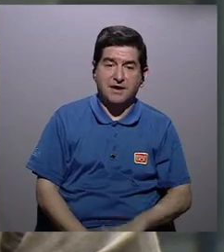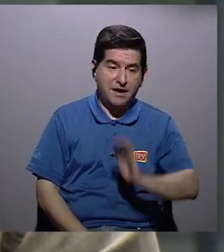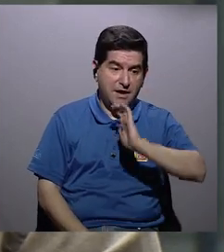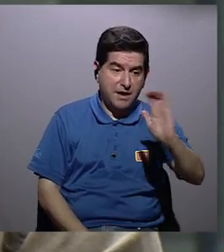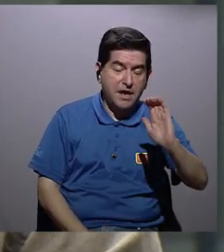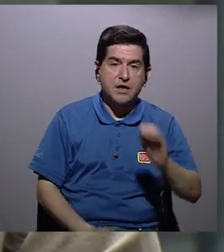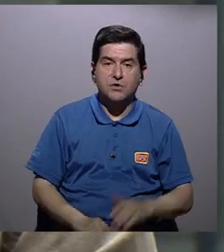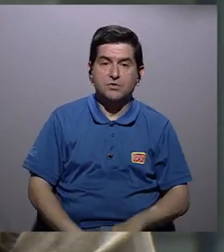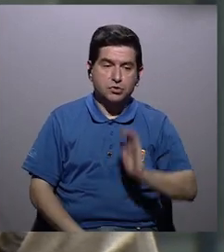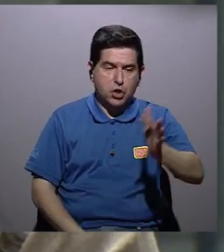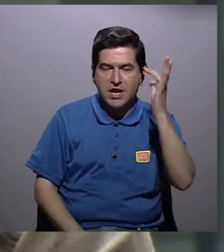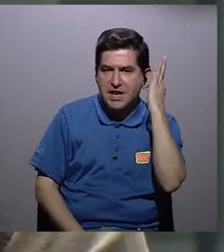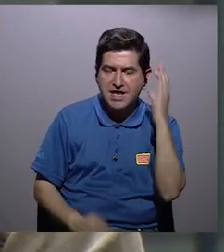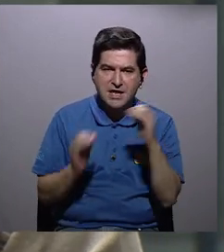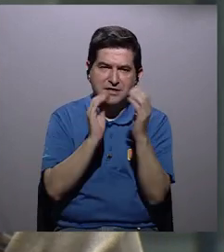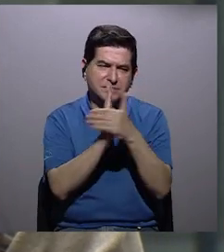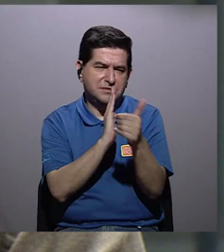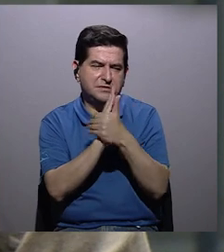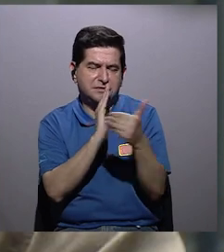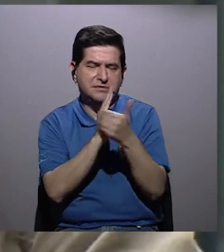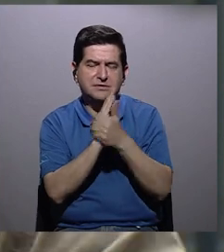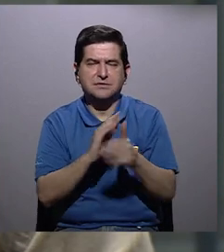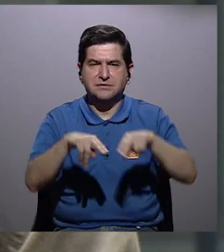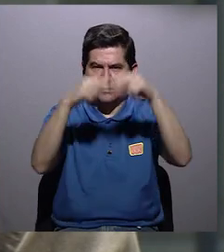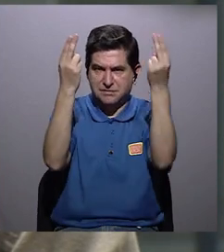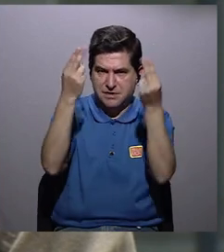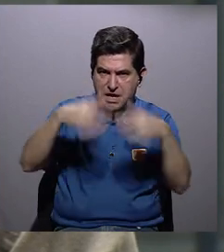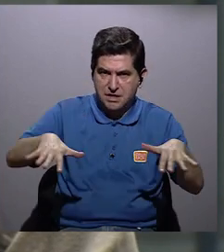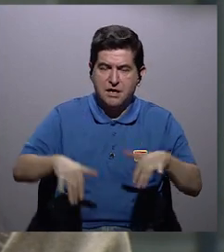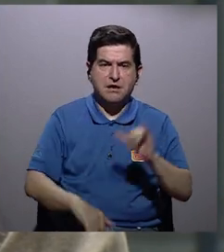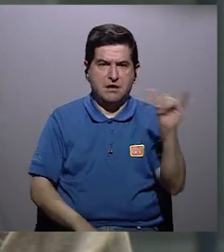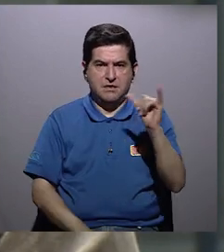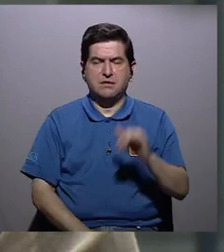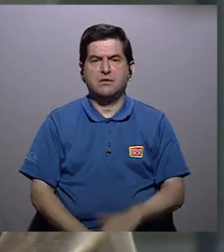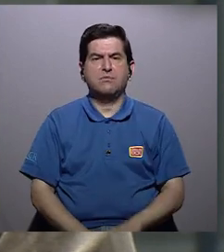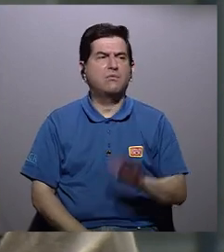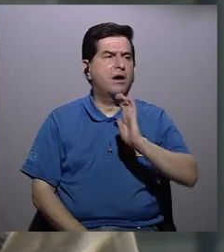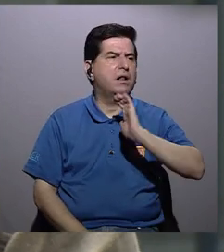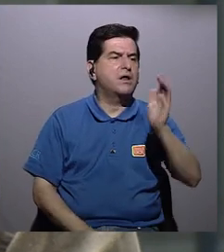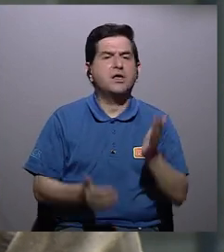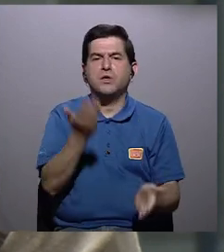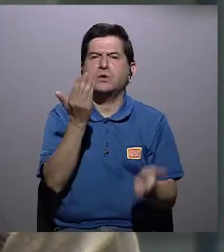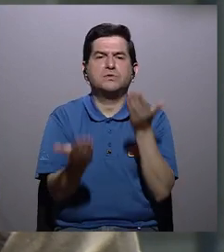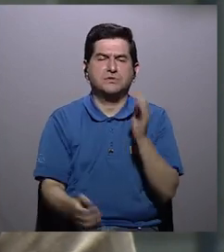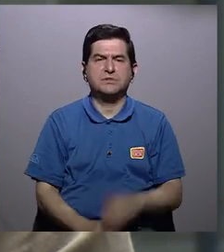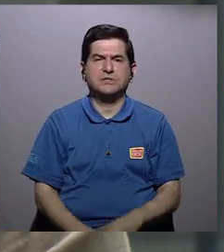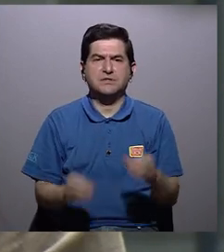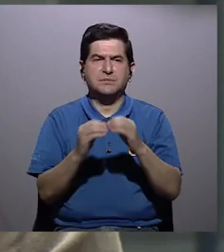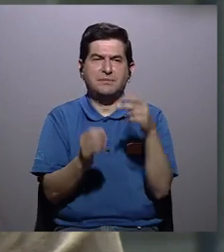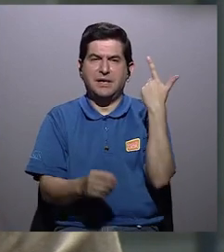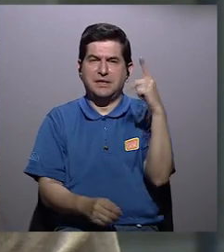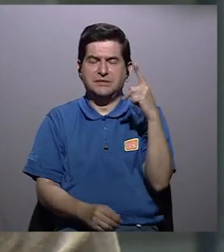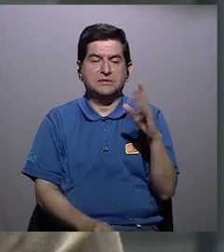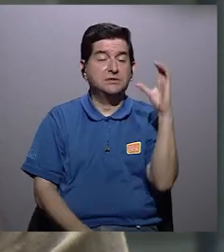con mayor o niñas con mayor habilidades digitales son también niños que posiblemente están más expuestos a explorar.